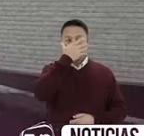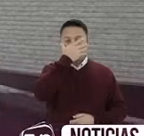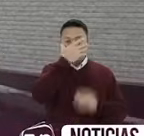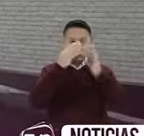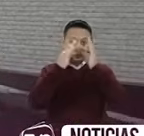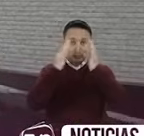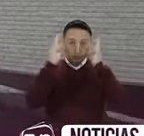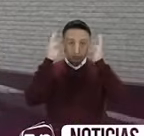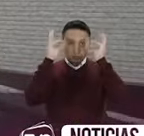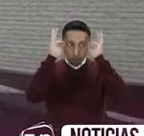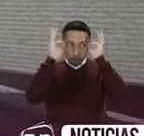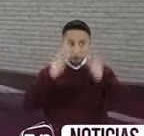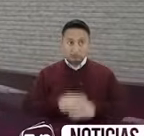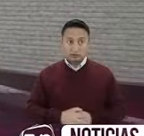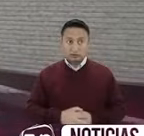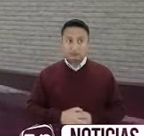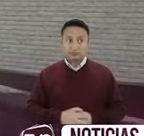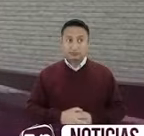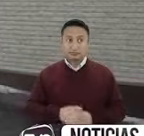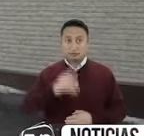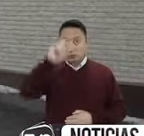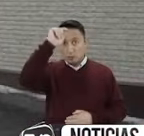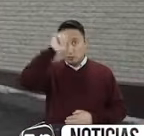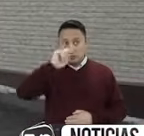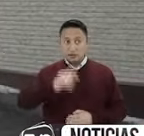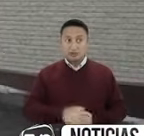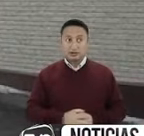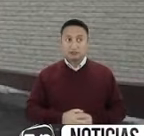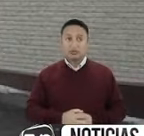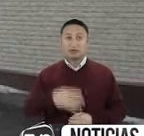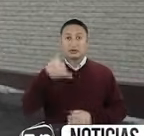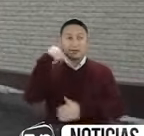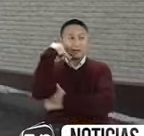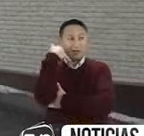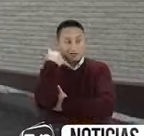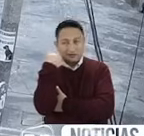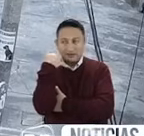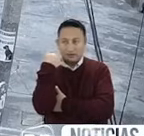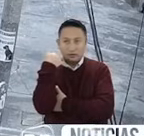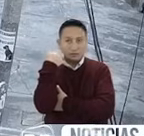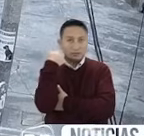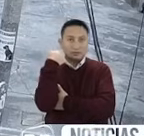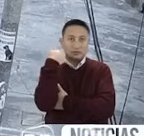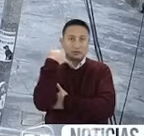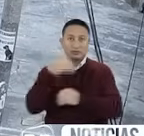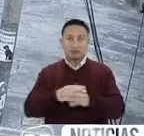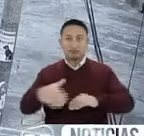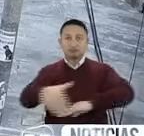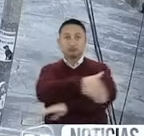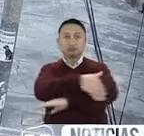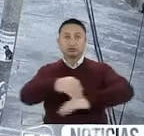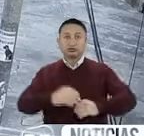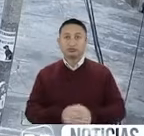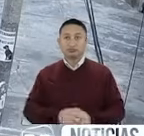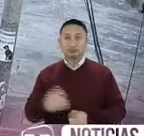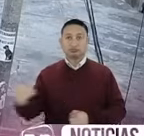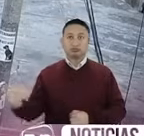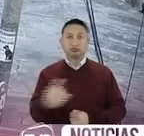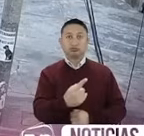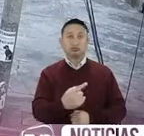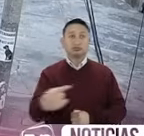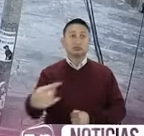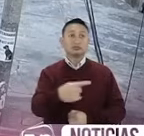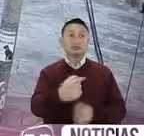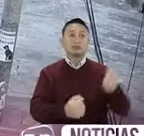gafas. Usa una gorra y al parecer va hablando por teléfono. Llega a la vía principal, se cruza y va directo al vehículo blanco